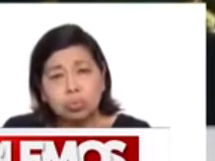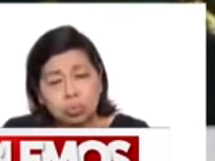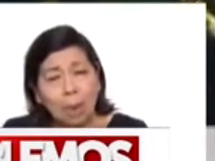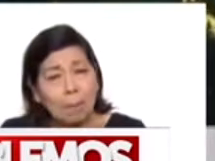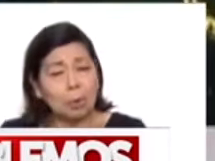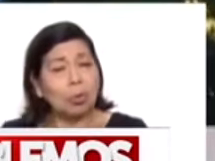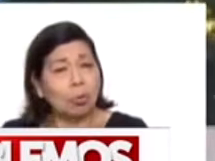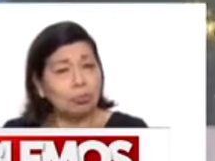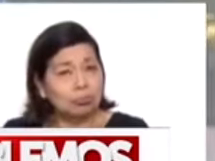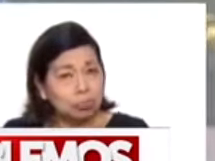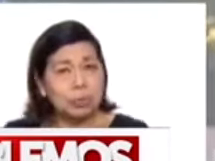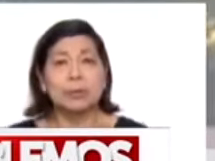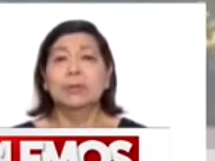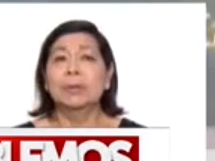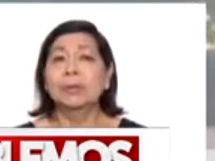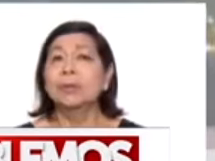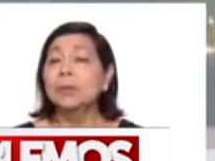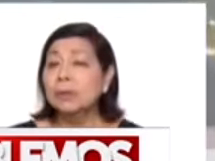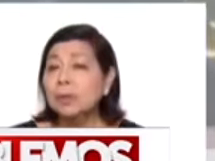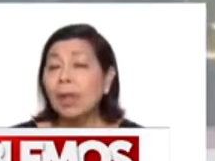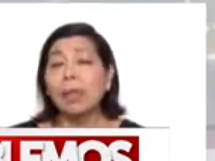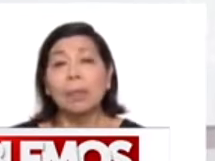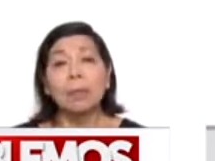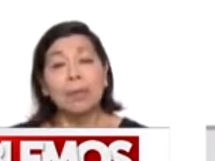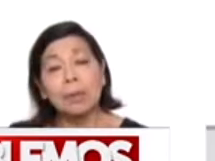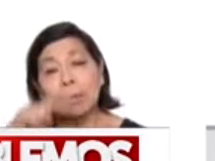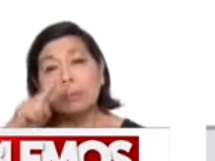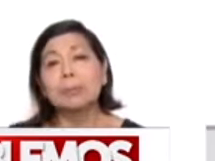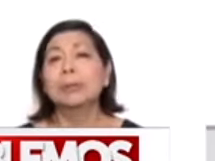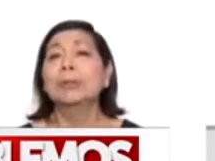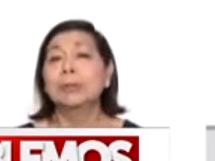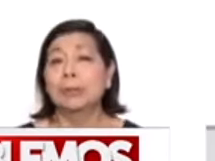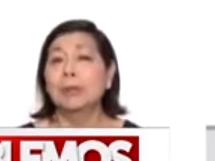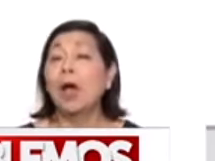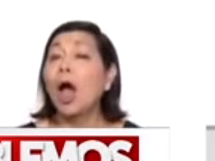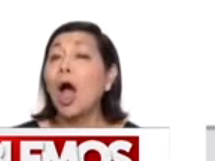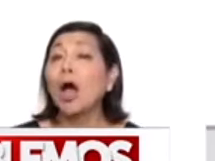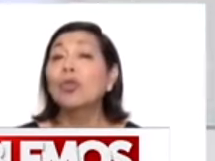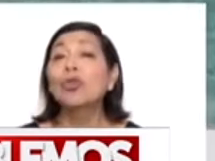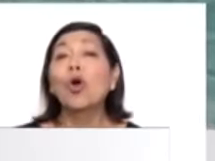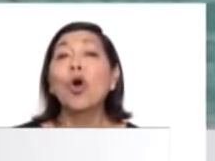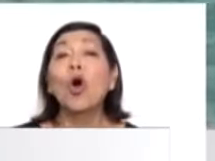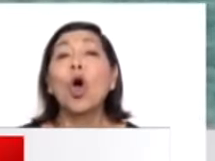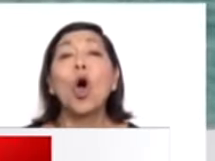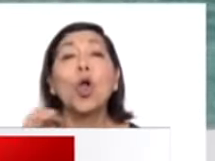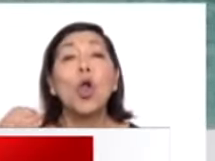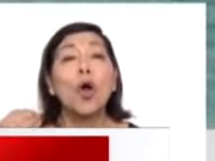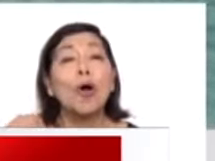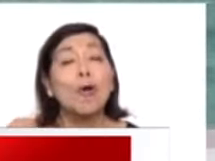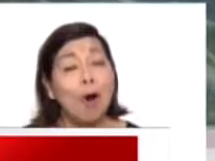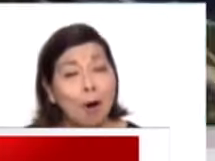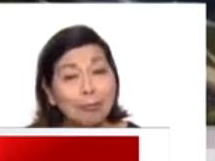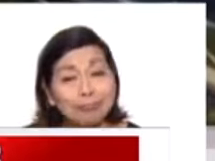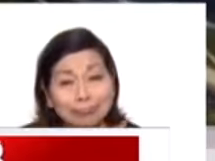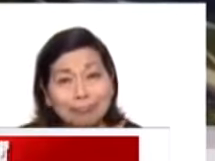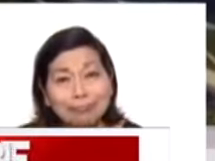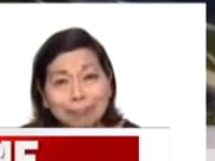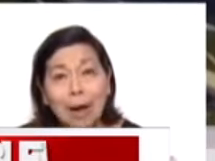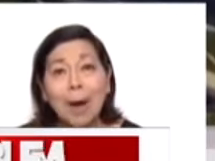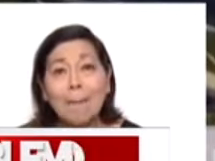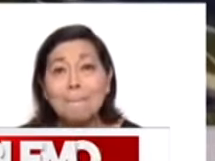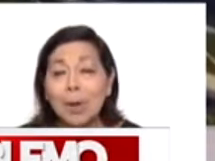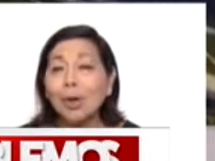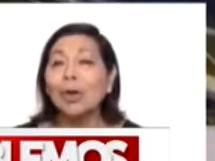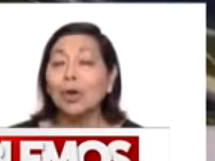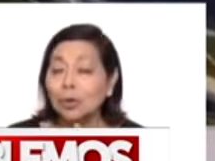nacional que fortalecerá la reserva deportiva del Perú. Y a todos los jóvenes los venimos motivando con los